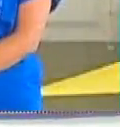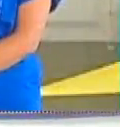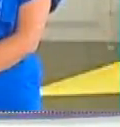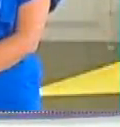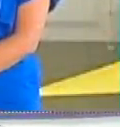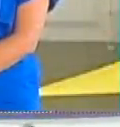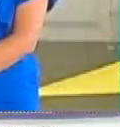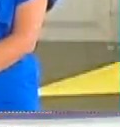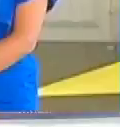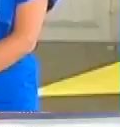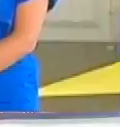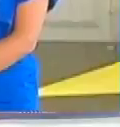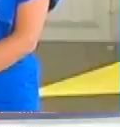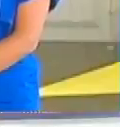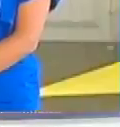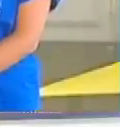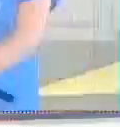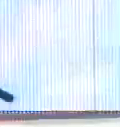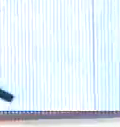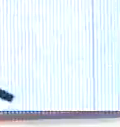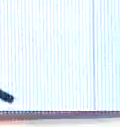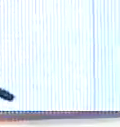Venezuela. ¡Antes no!